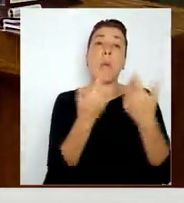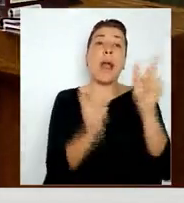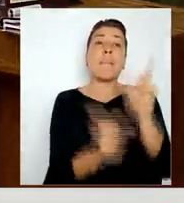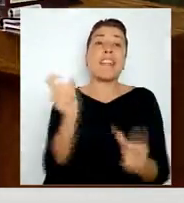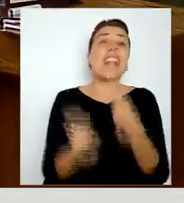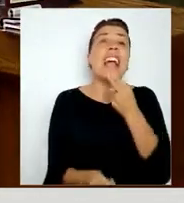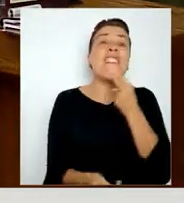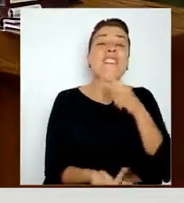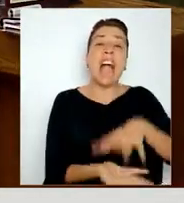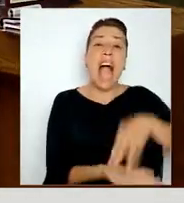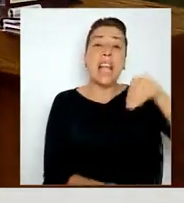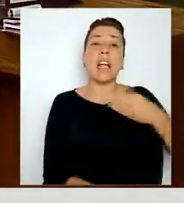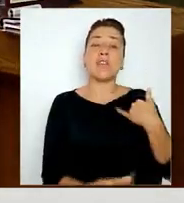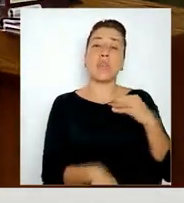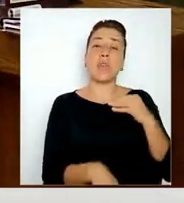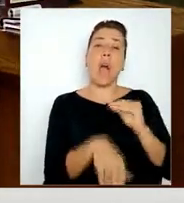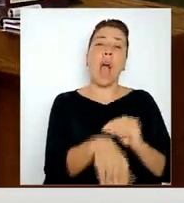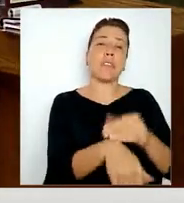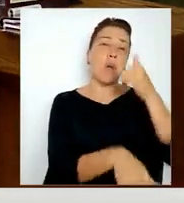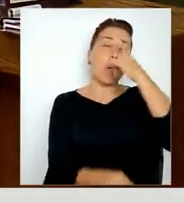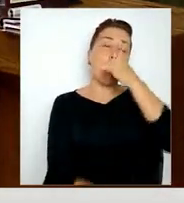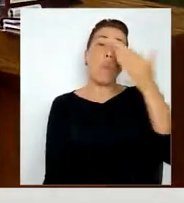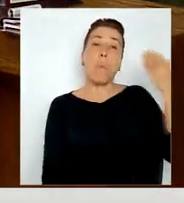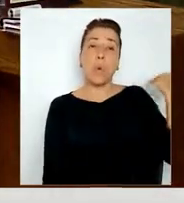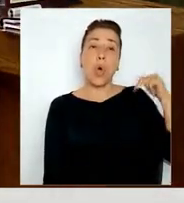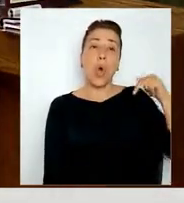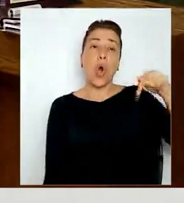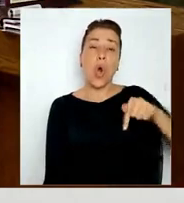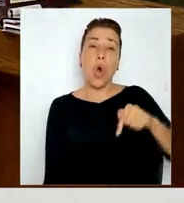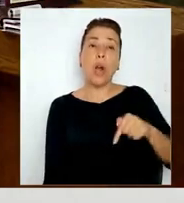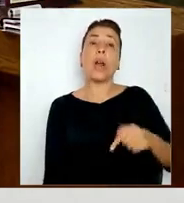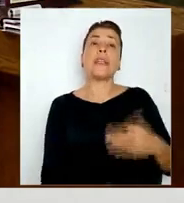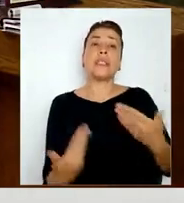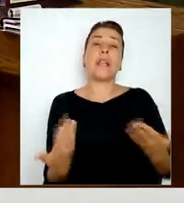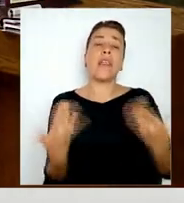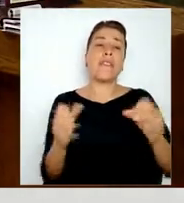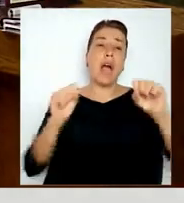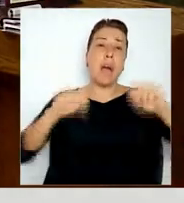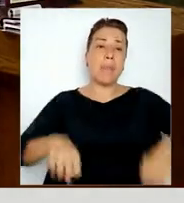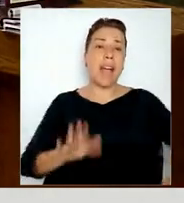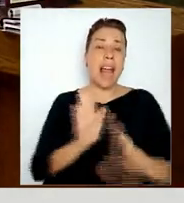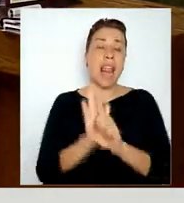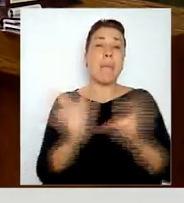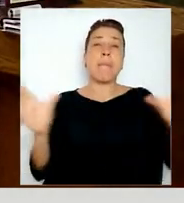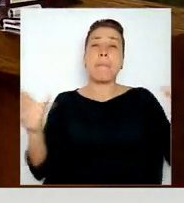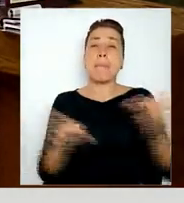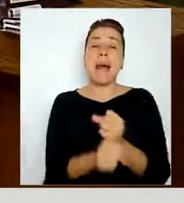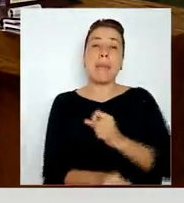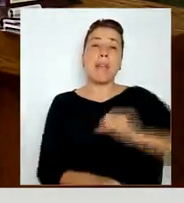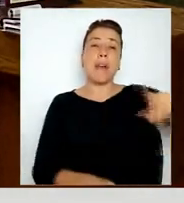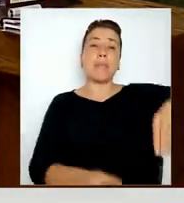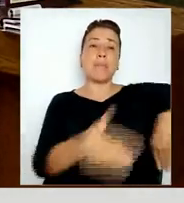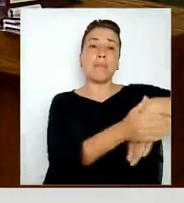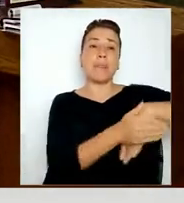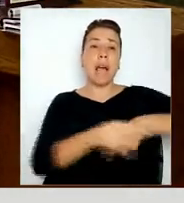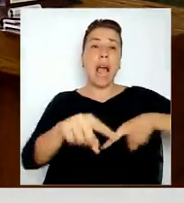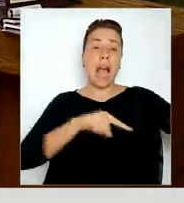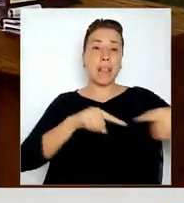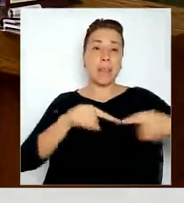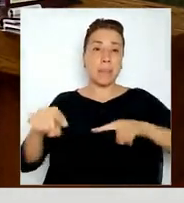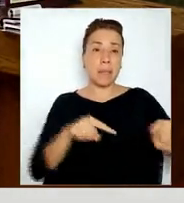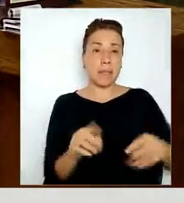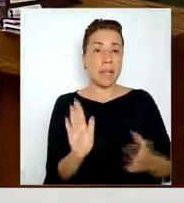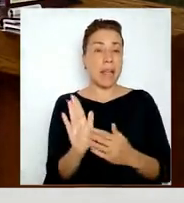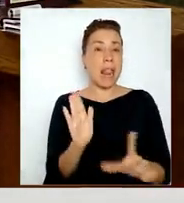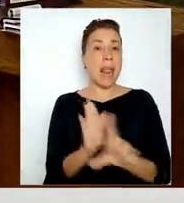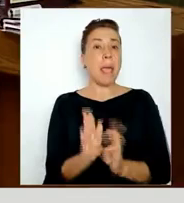alertando hace mucho tiempo hoy por fin vamos a probar una ley que acelera las expulsiones administrativas esta ley la solicitamos con